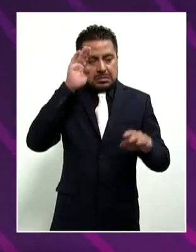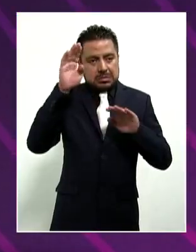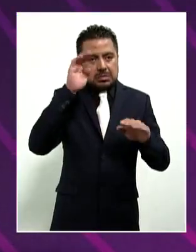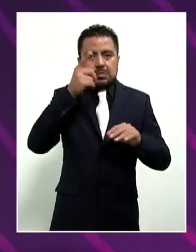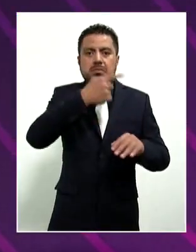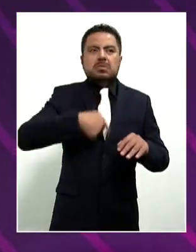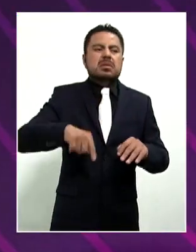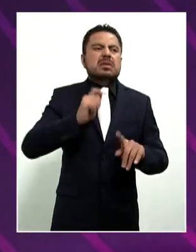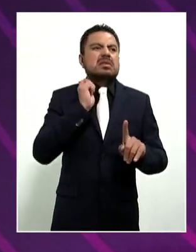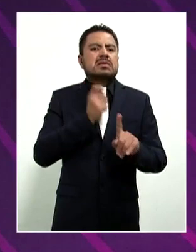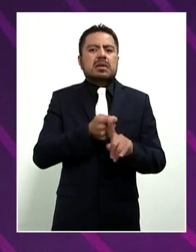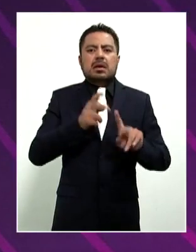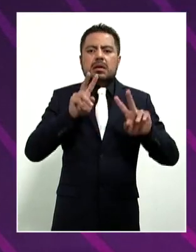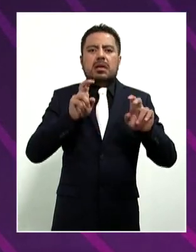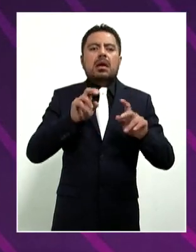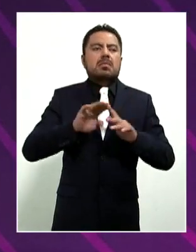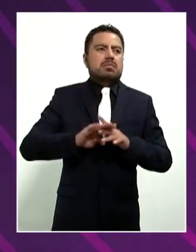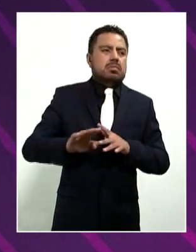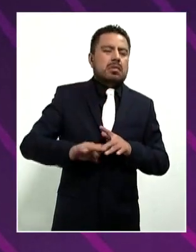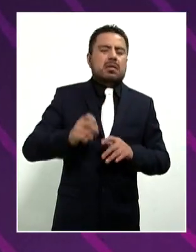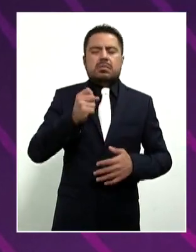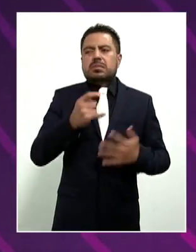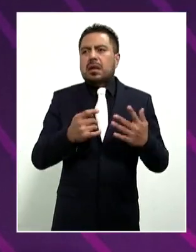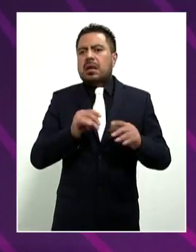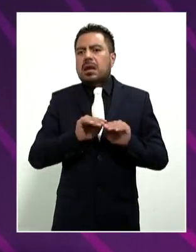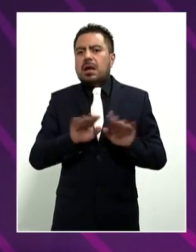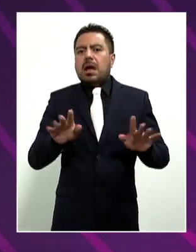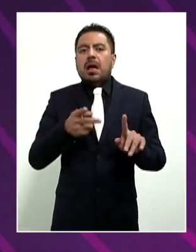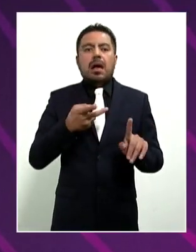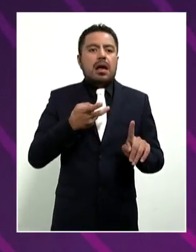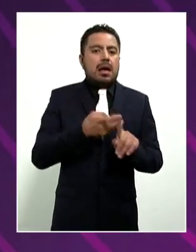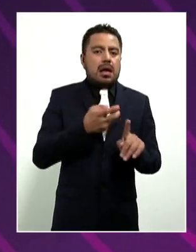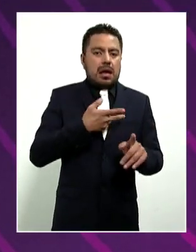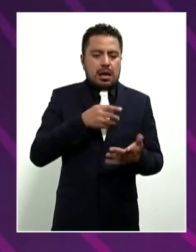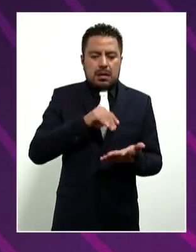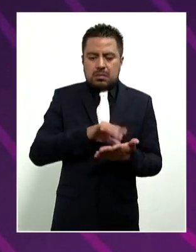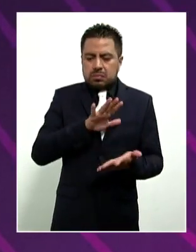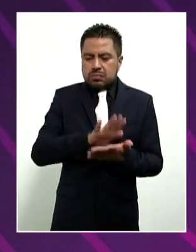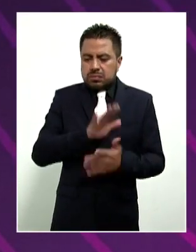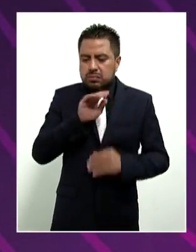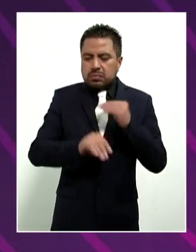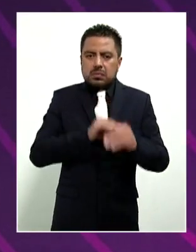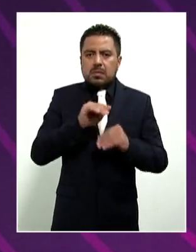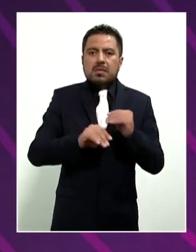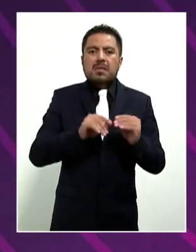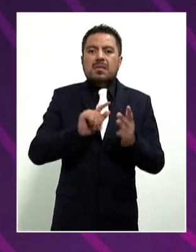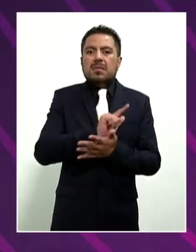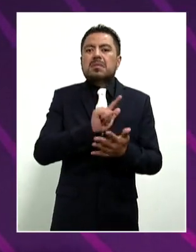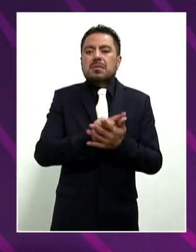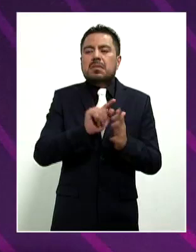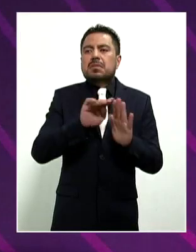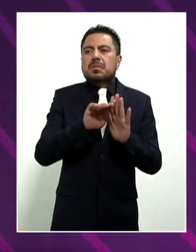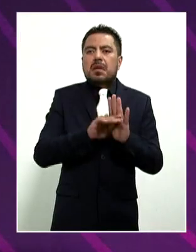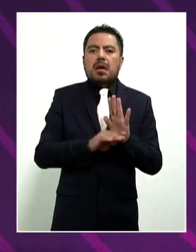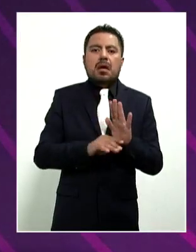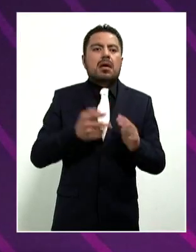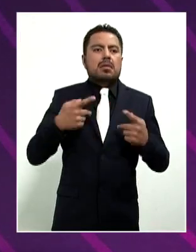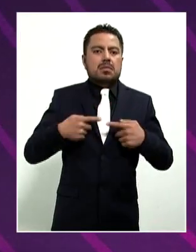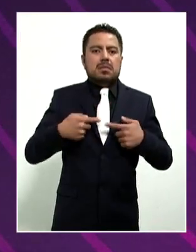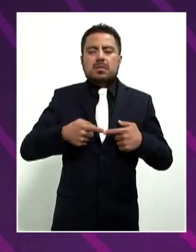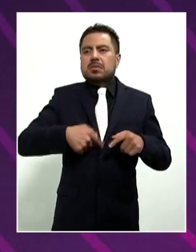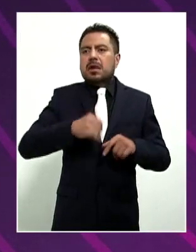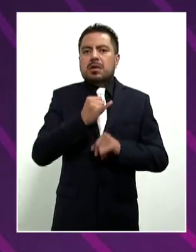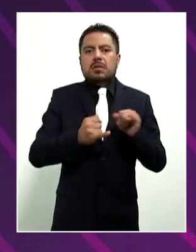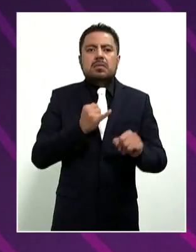se trata más bien de un tema migratorio, etcétera, pero claramente hay una componente dentro de este torrente de personas que están en necesidad de protección